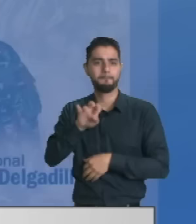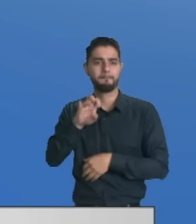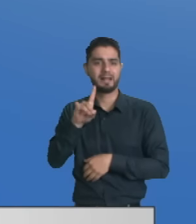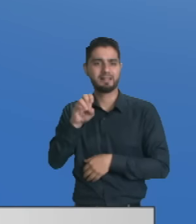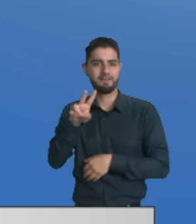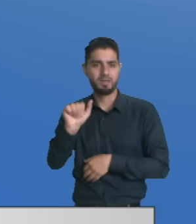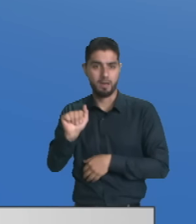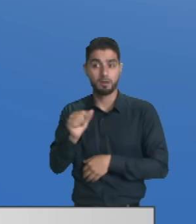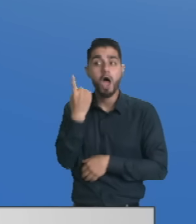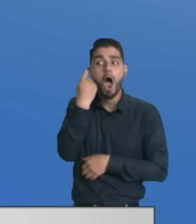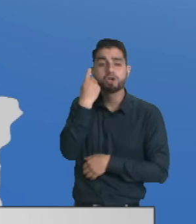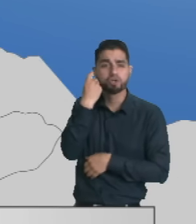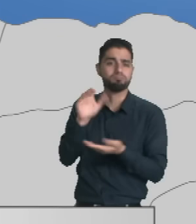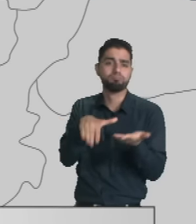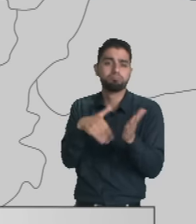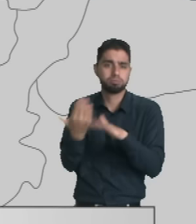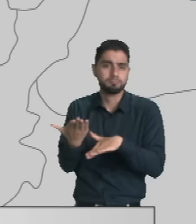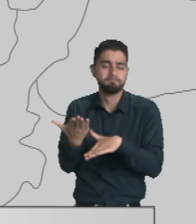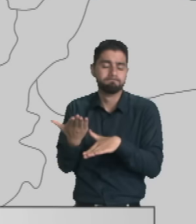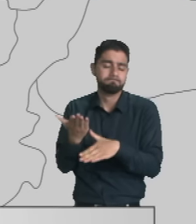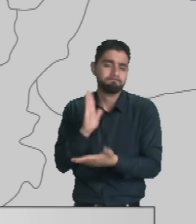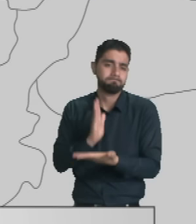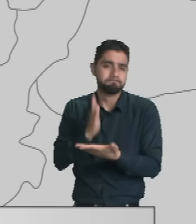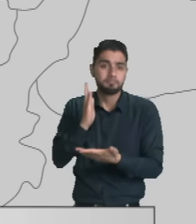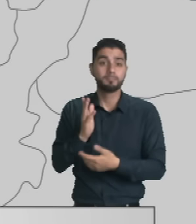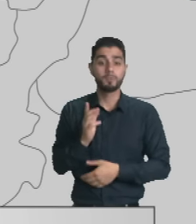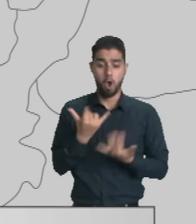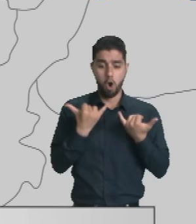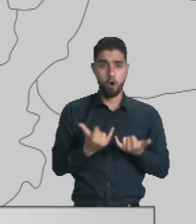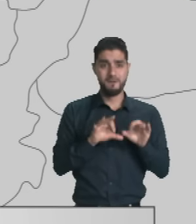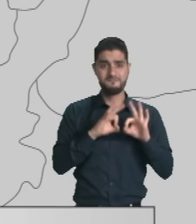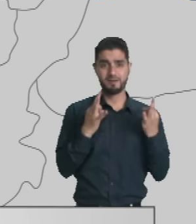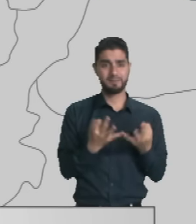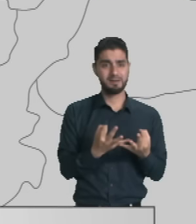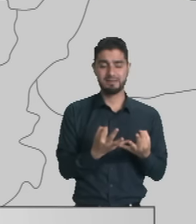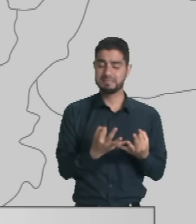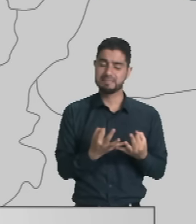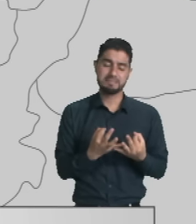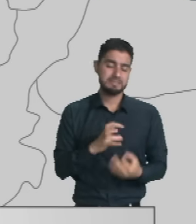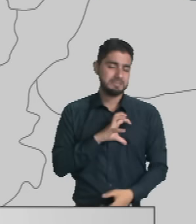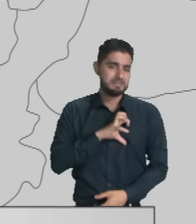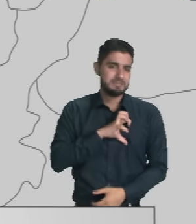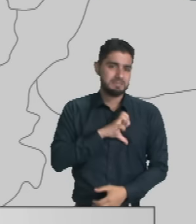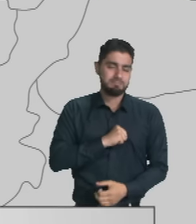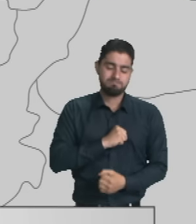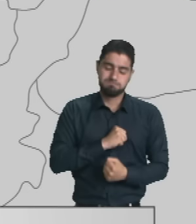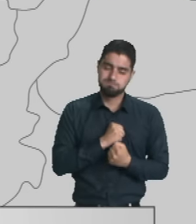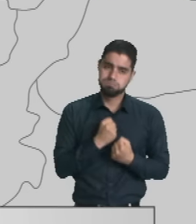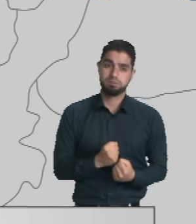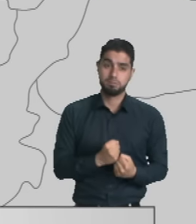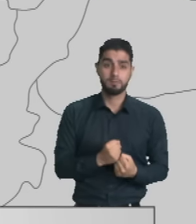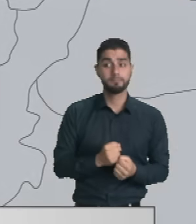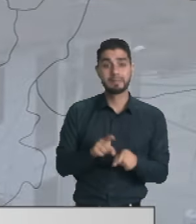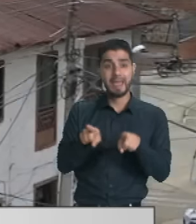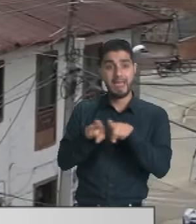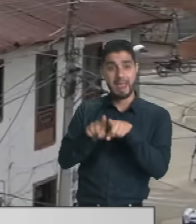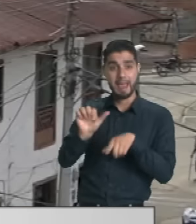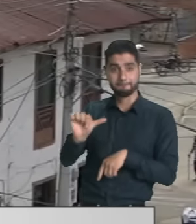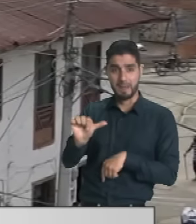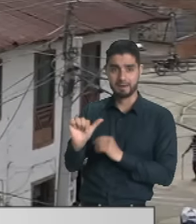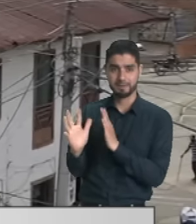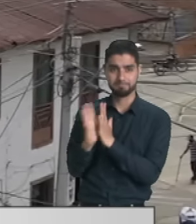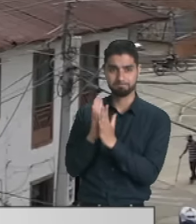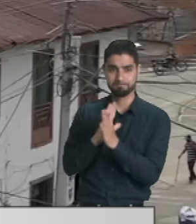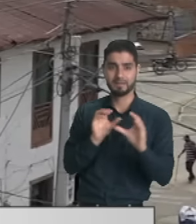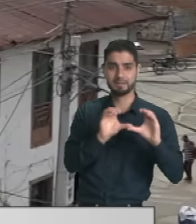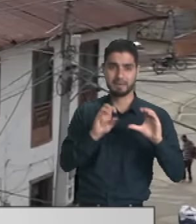junto a 5 de sus soldados y hoy su familia vive uno de los momentos más amargos. Su hermana habló con Noticentro 1